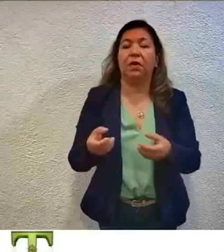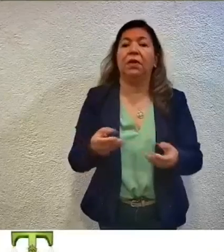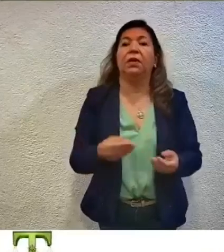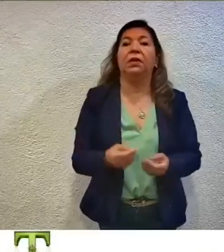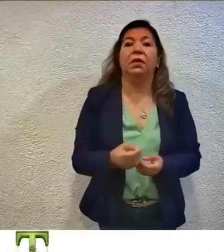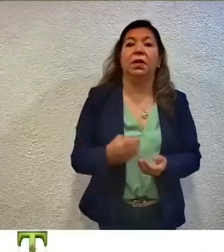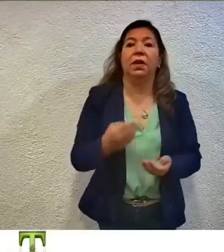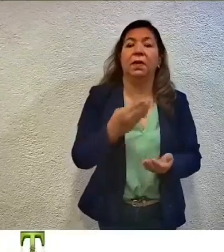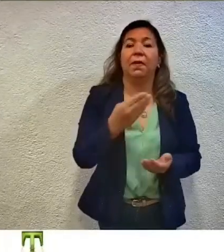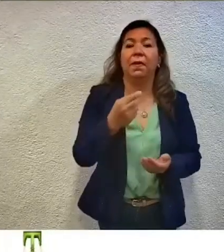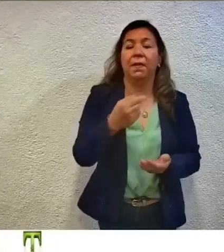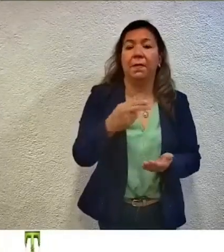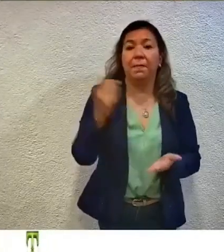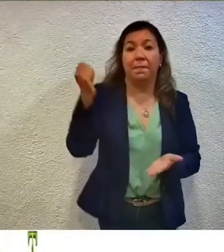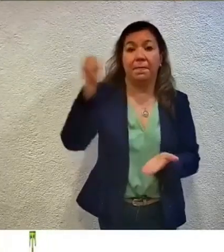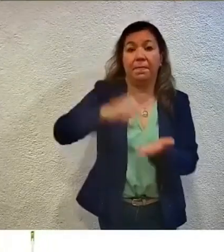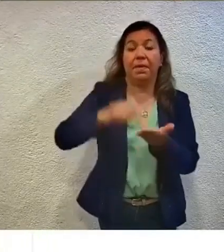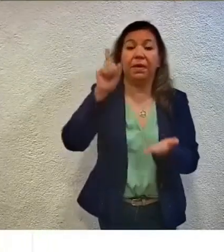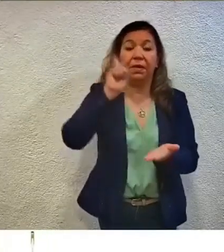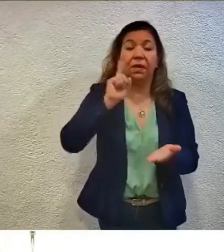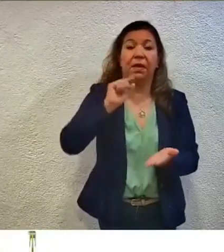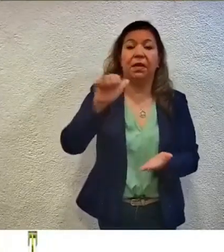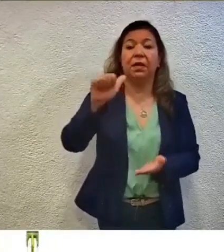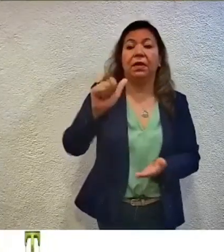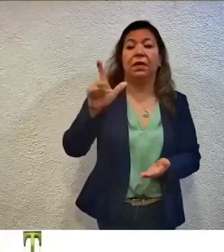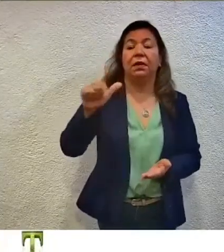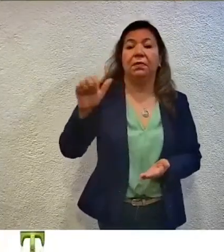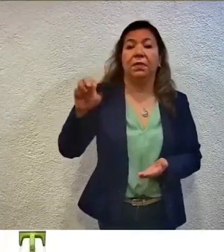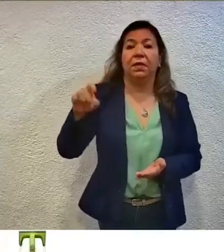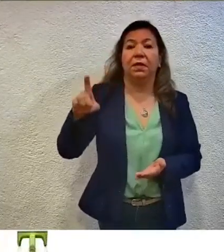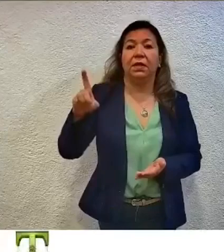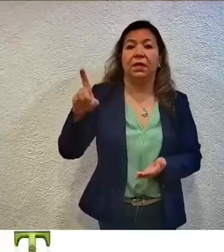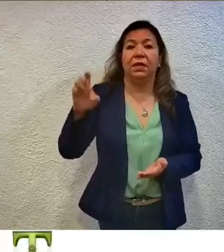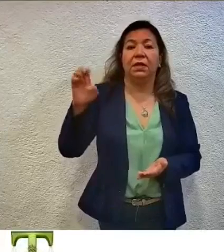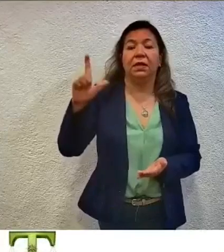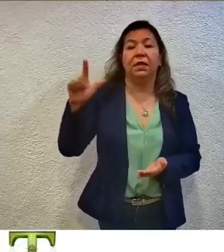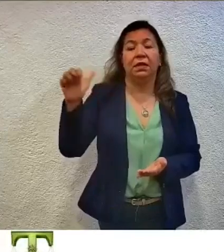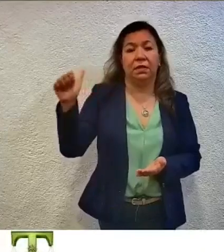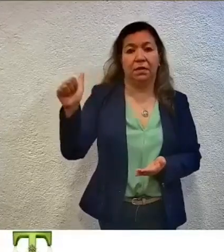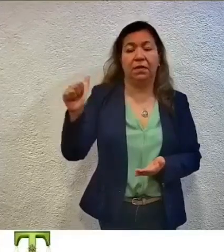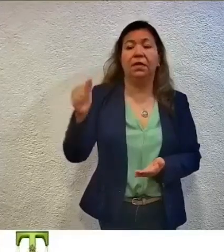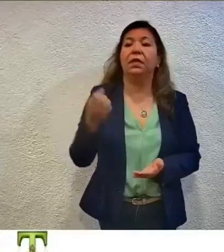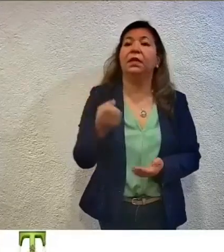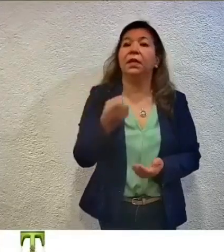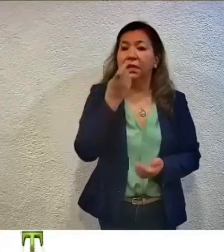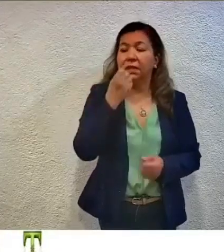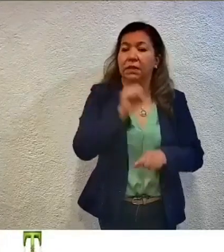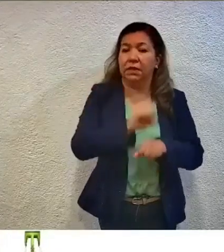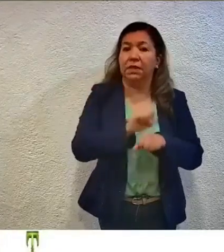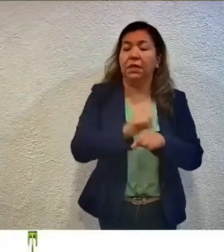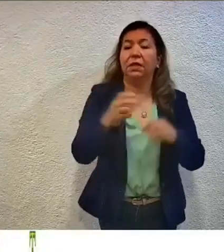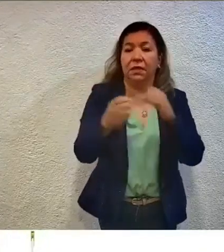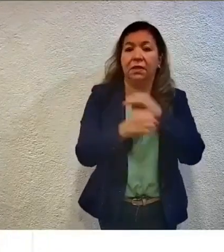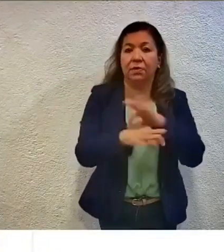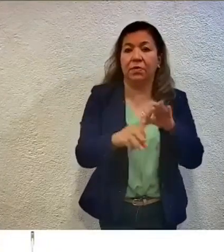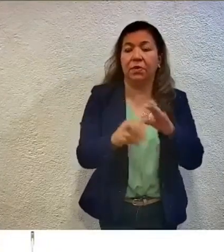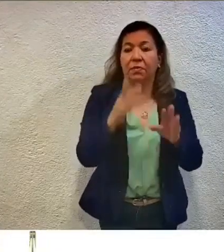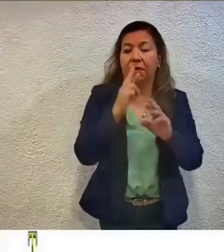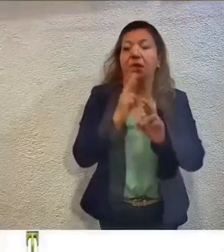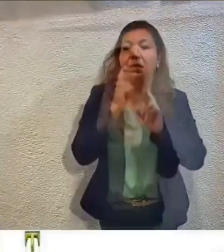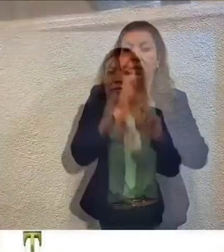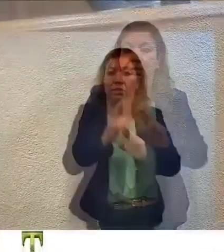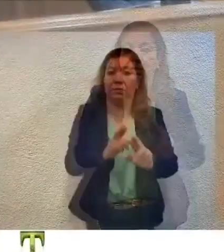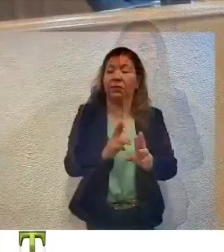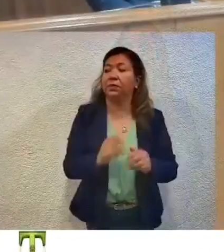la magistrada Almadelia Eugenio Alcaraz. Por lo tanto, le solicito, secretaria, nos apoye con la cuenta y los resolutivos del proyecto. Con